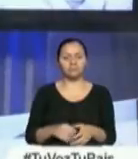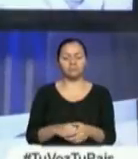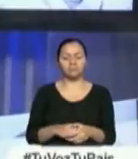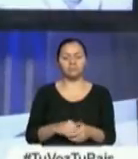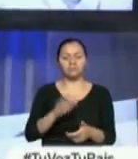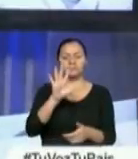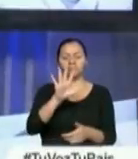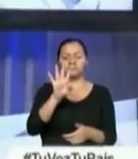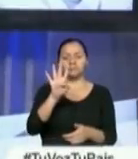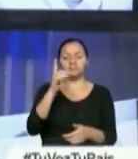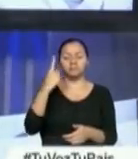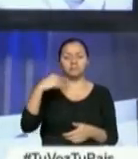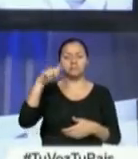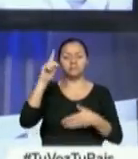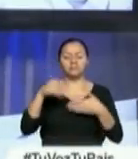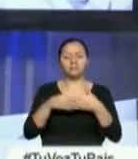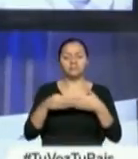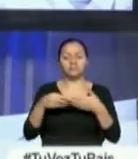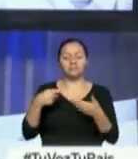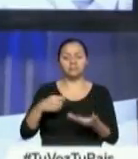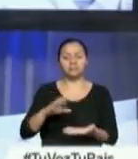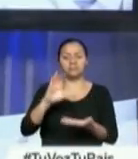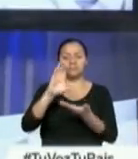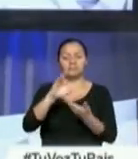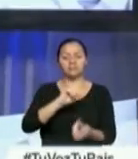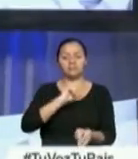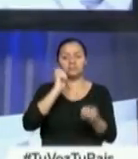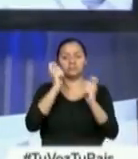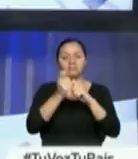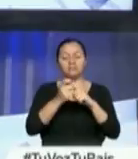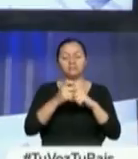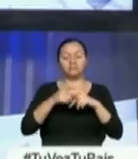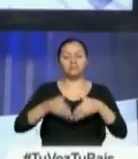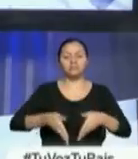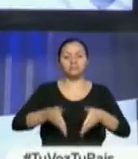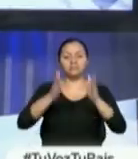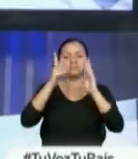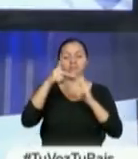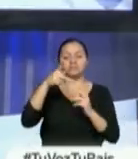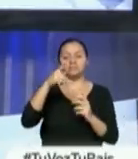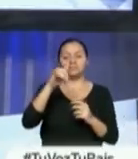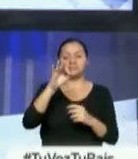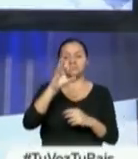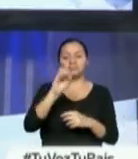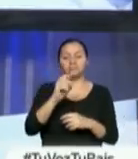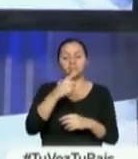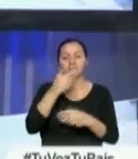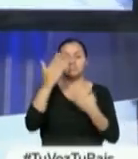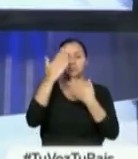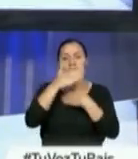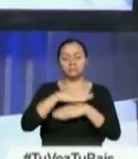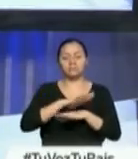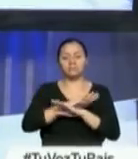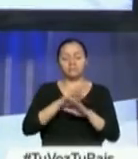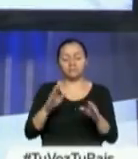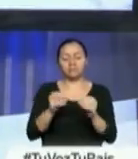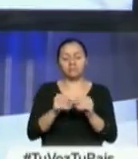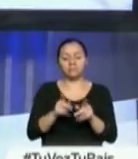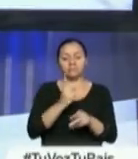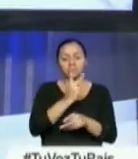54 millones de dólares se invirtieron en la remodelación de la vía Pifo-Papayacta. La obra ya está concluida y fue ampliada